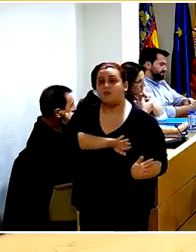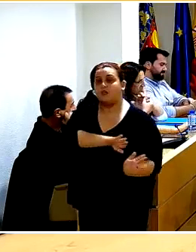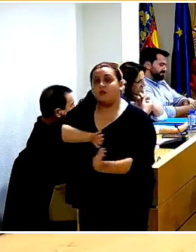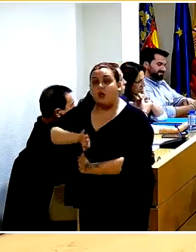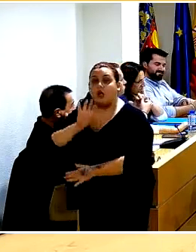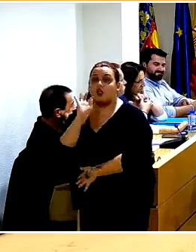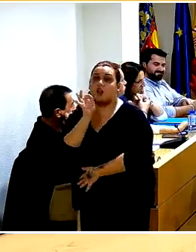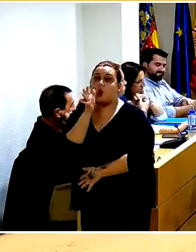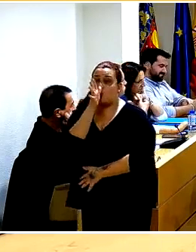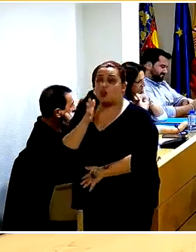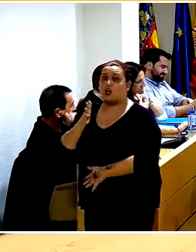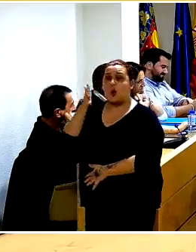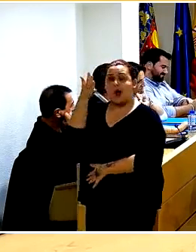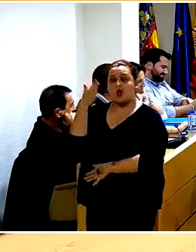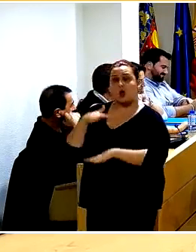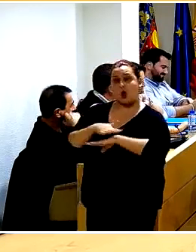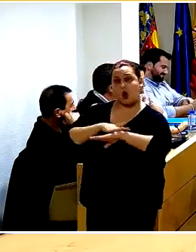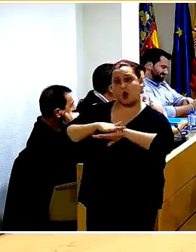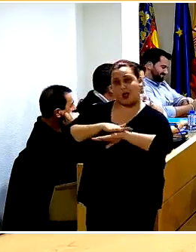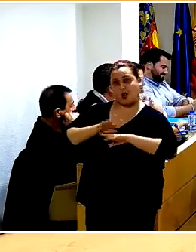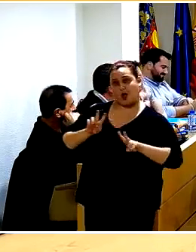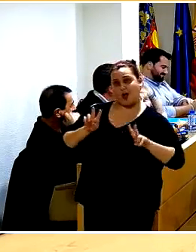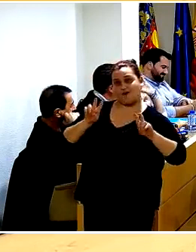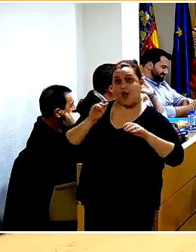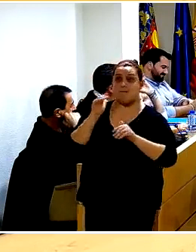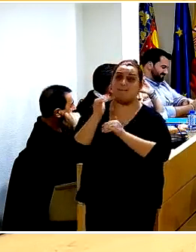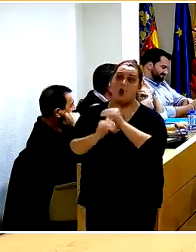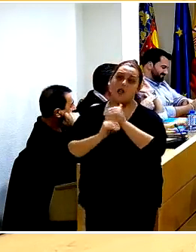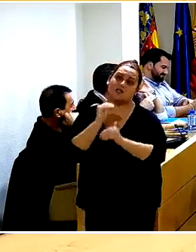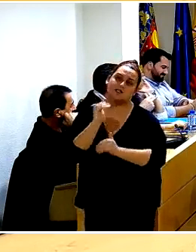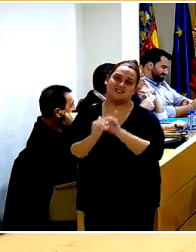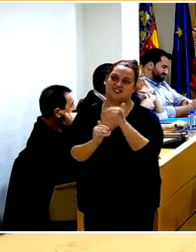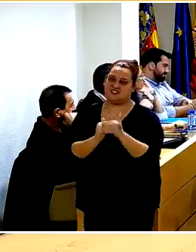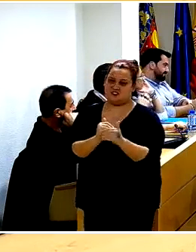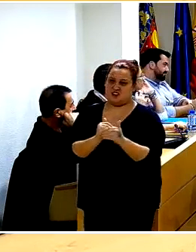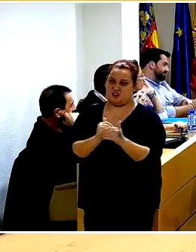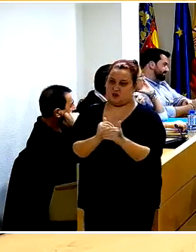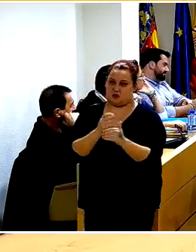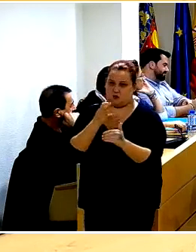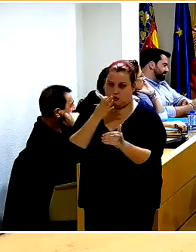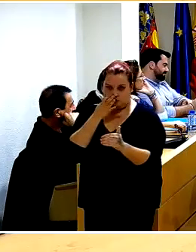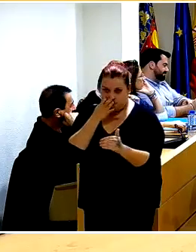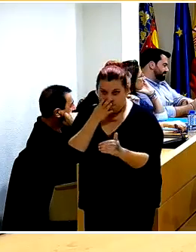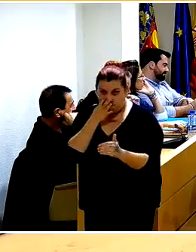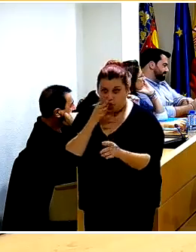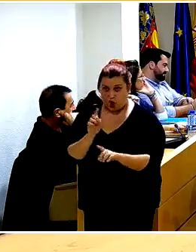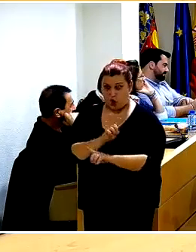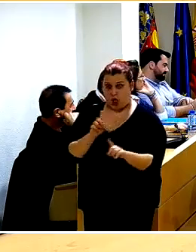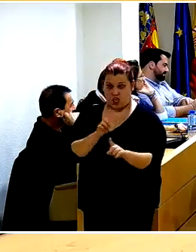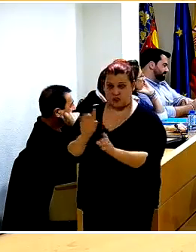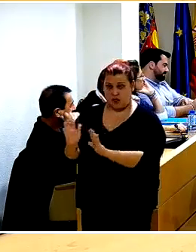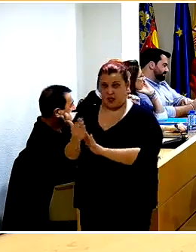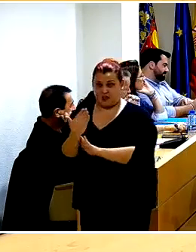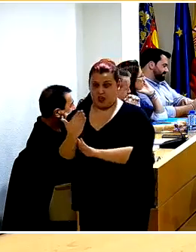de los 5 años de gobierno, entre comillas, progresista, no es ni mucho menos el que se plantea en estos momentos, ni se